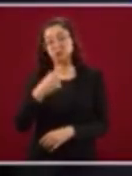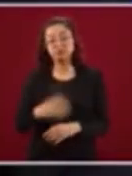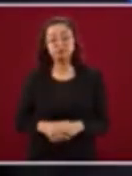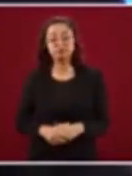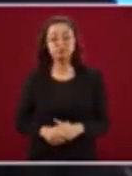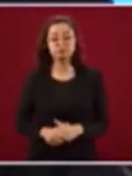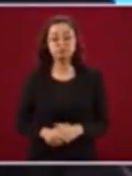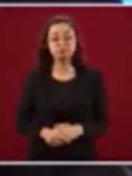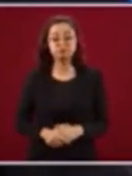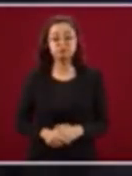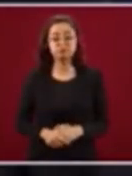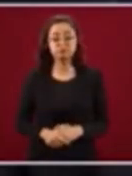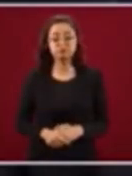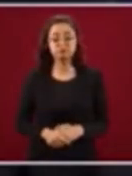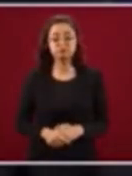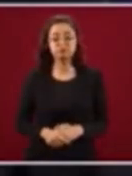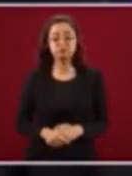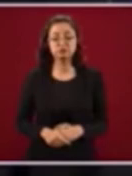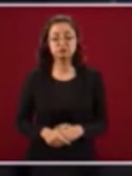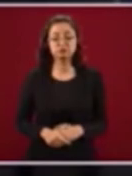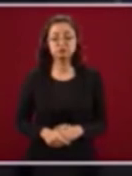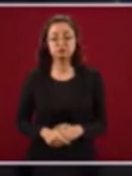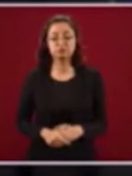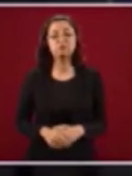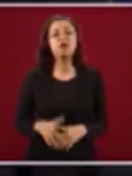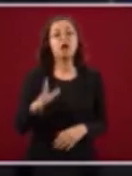Hay un avión así en el mundo,